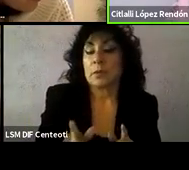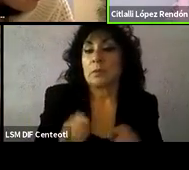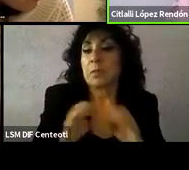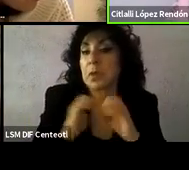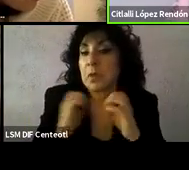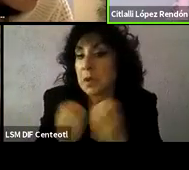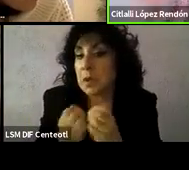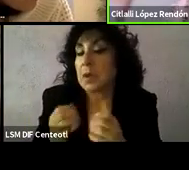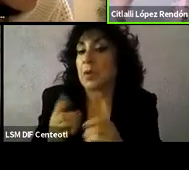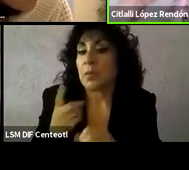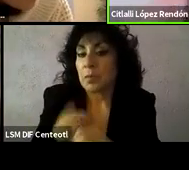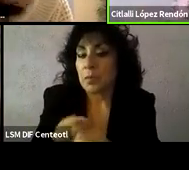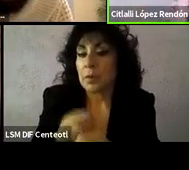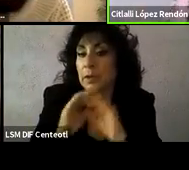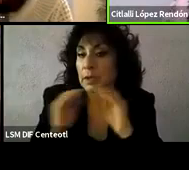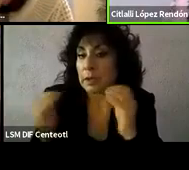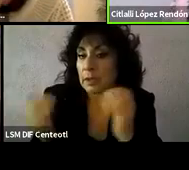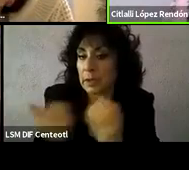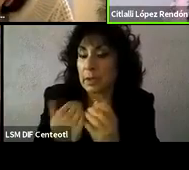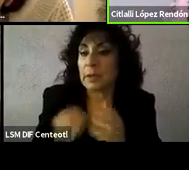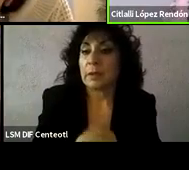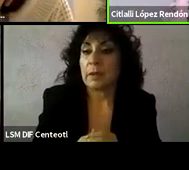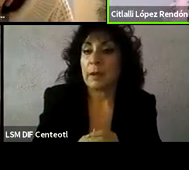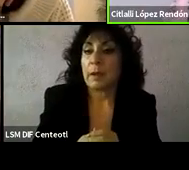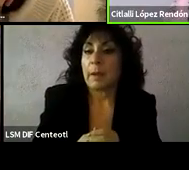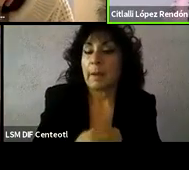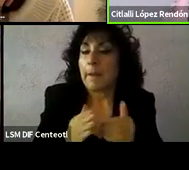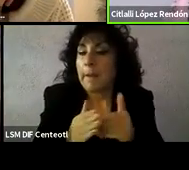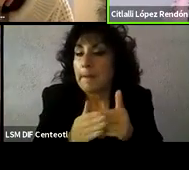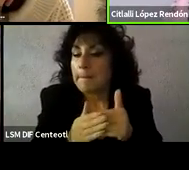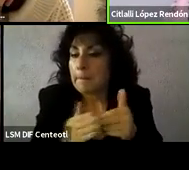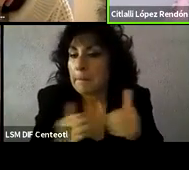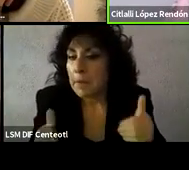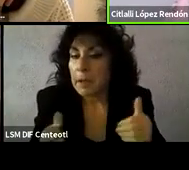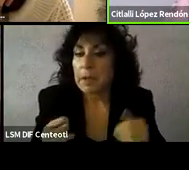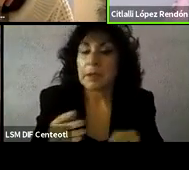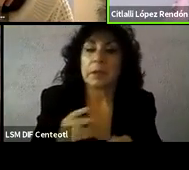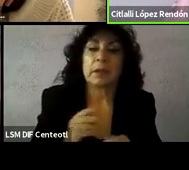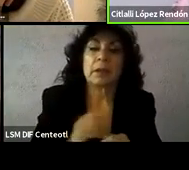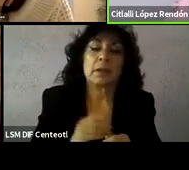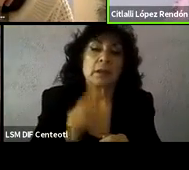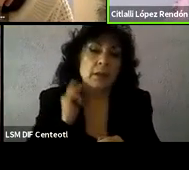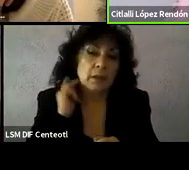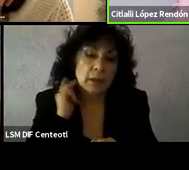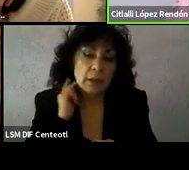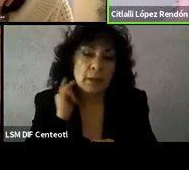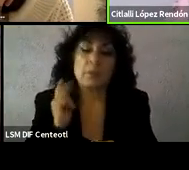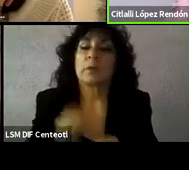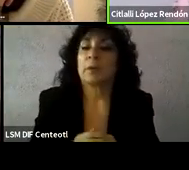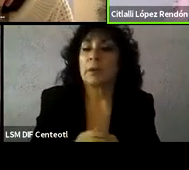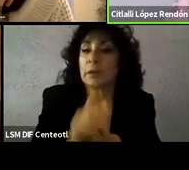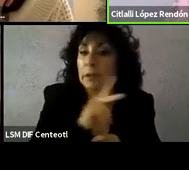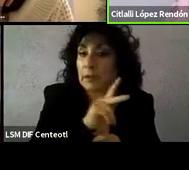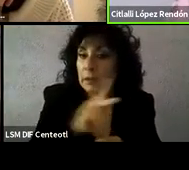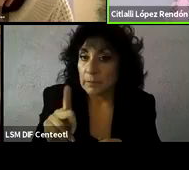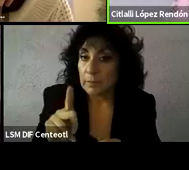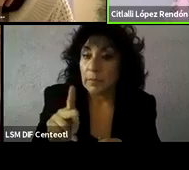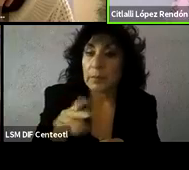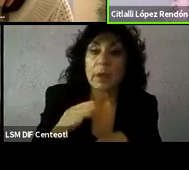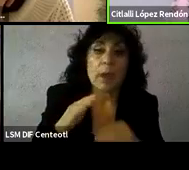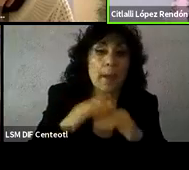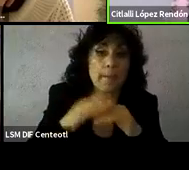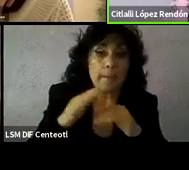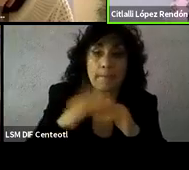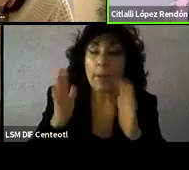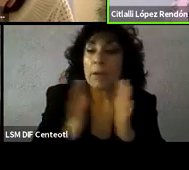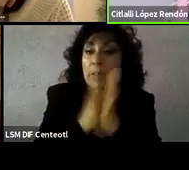O sea, alejándonos también de la cuestión de política pública, pensar en las acciones comunitarias que también tendrían